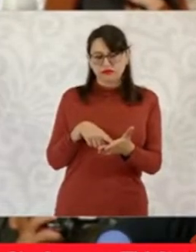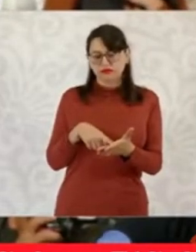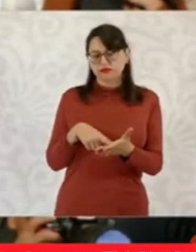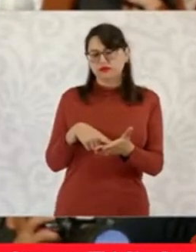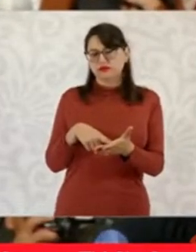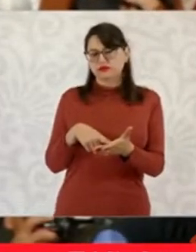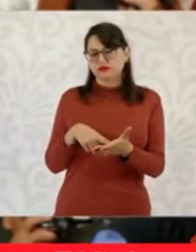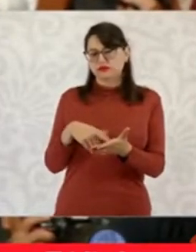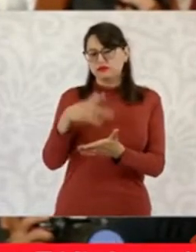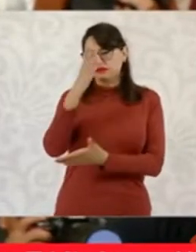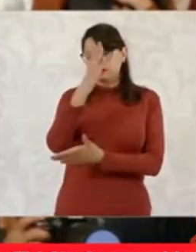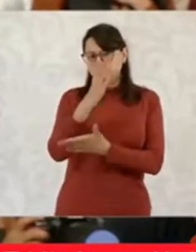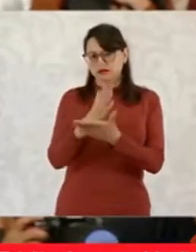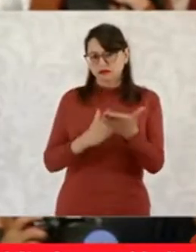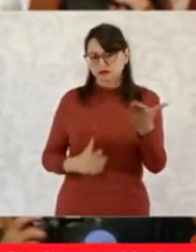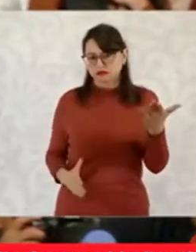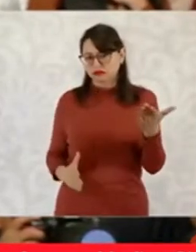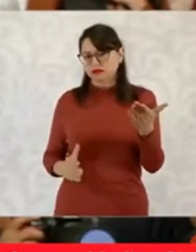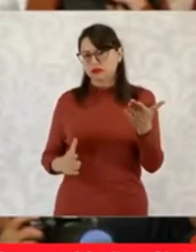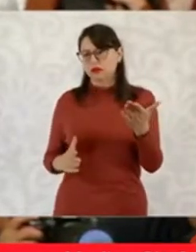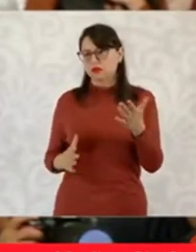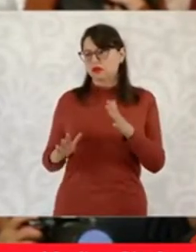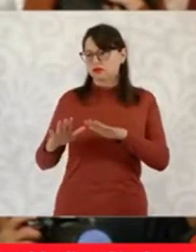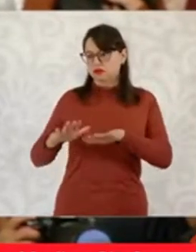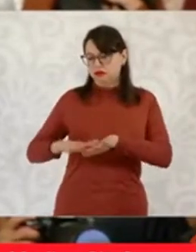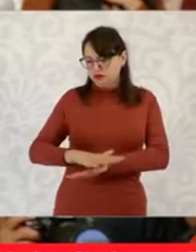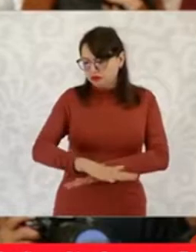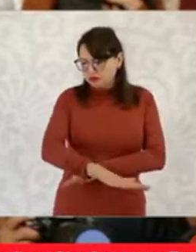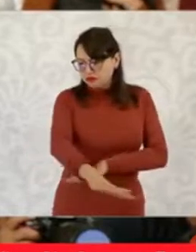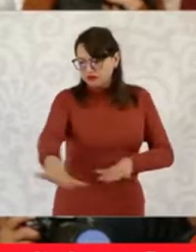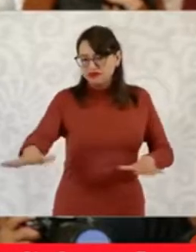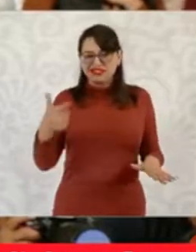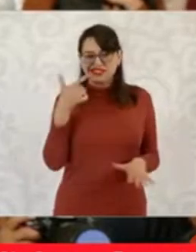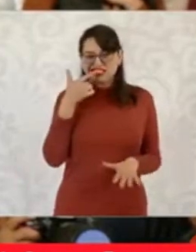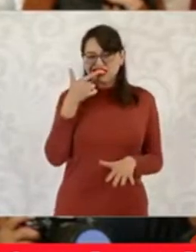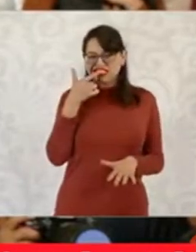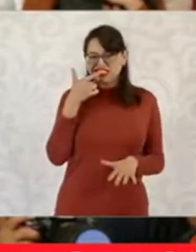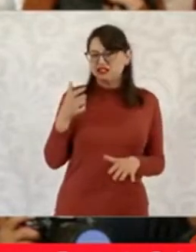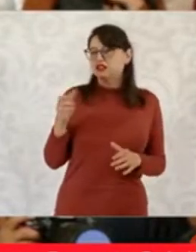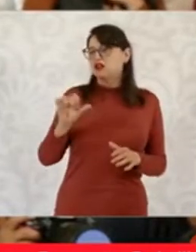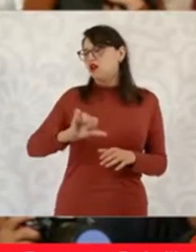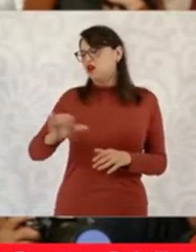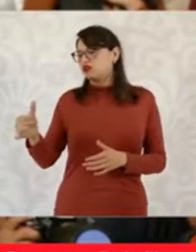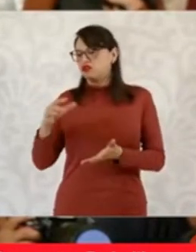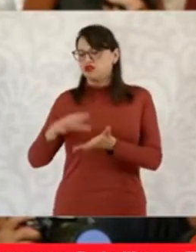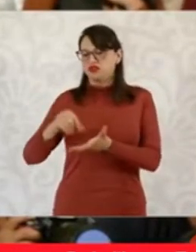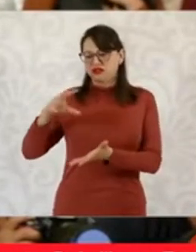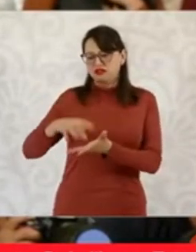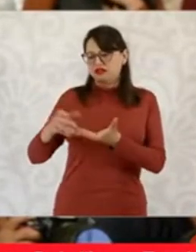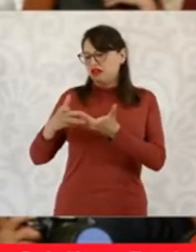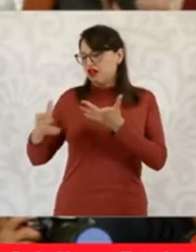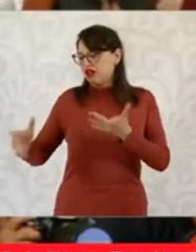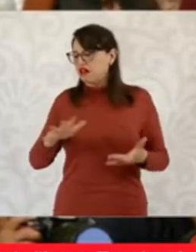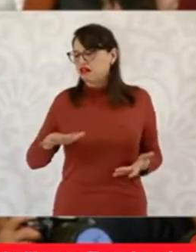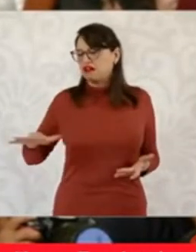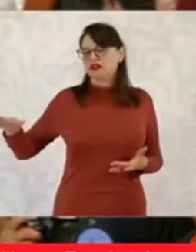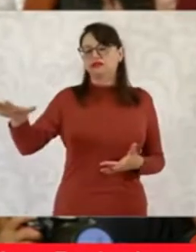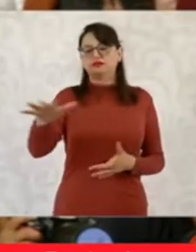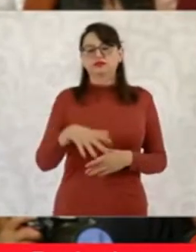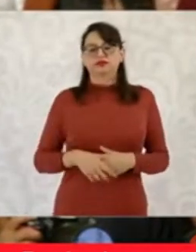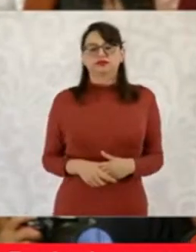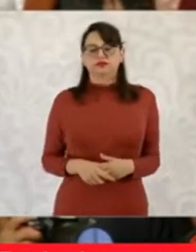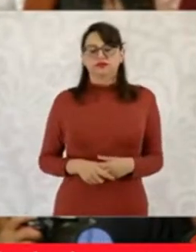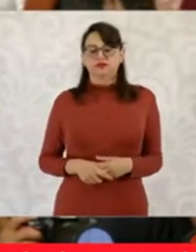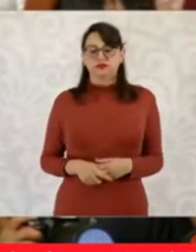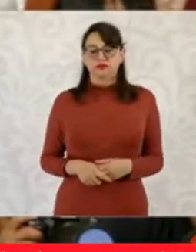otra con pedacería de cemento y de bastante tierra. En este lugar, incluso uno